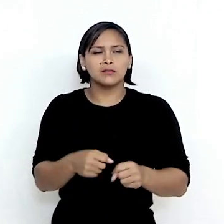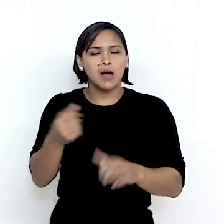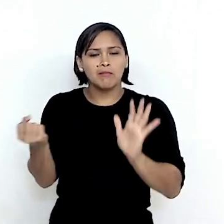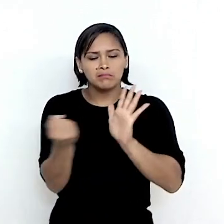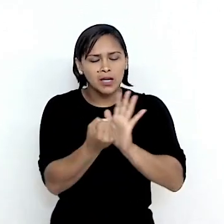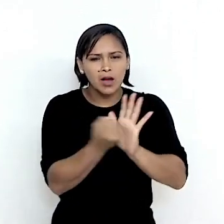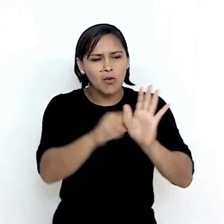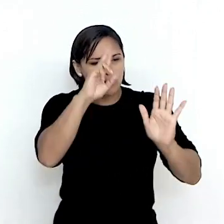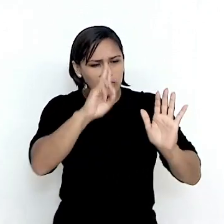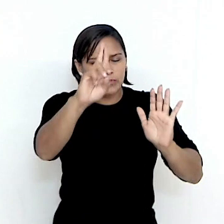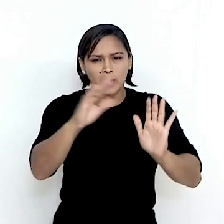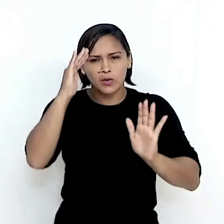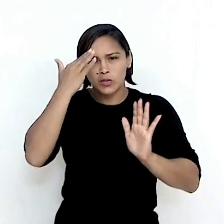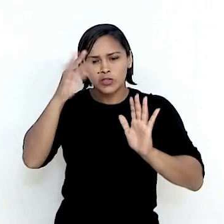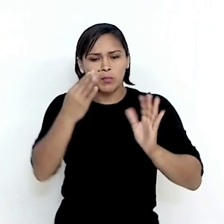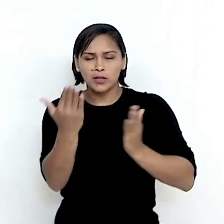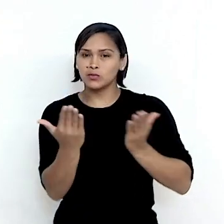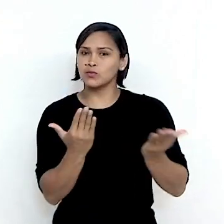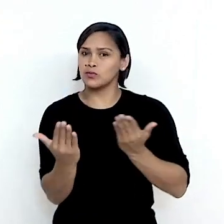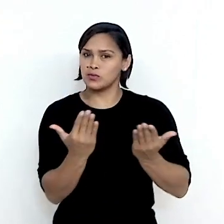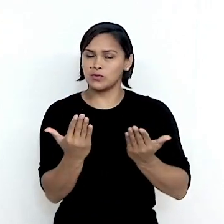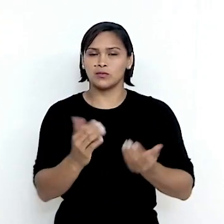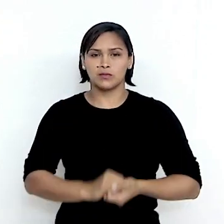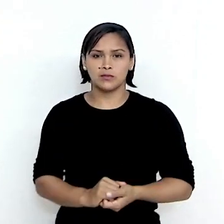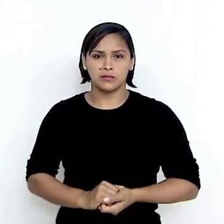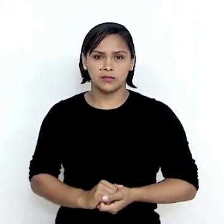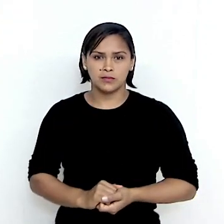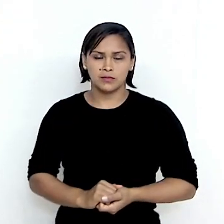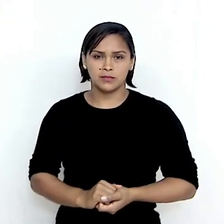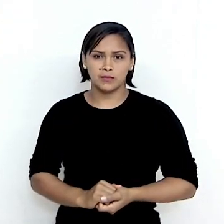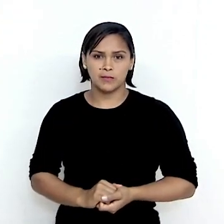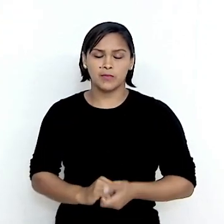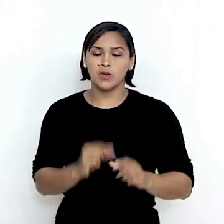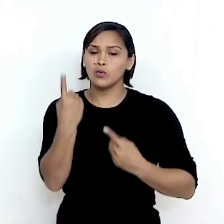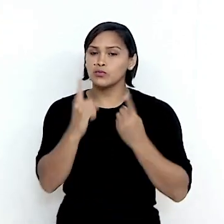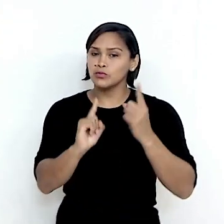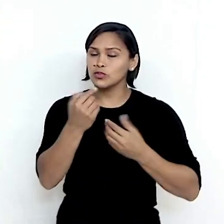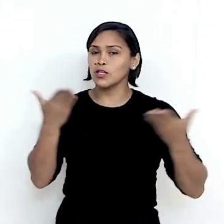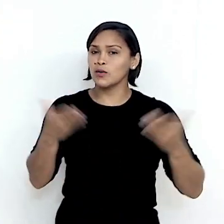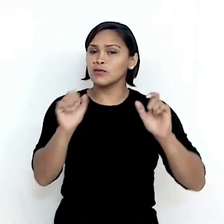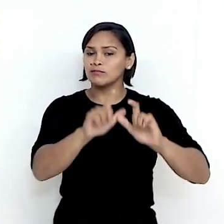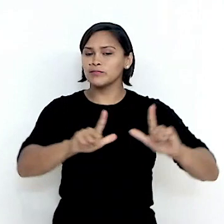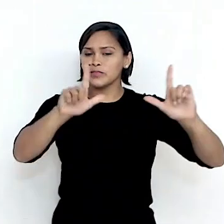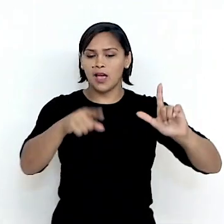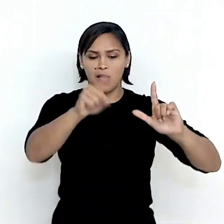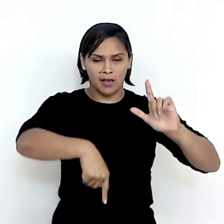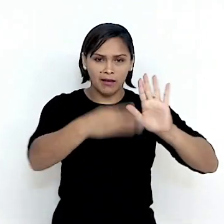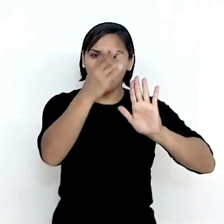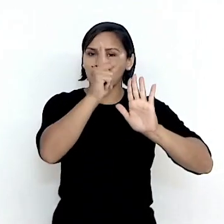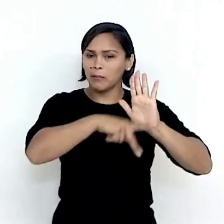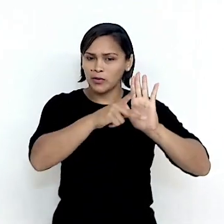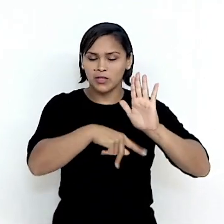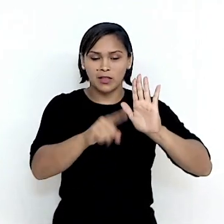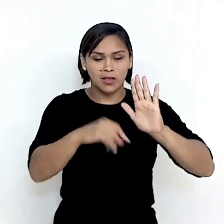y el entendimiento mutuo, Chile presenta este proyecto que tiene el potencial de integrar a nuestros